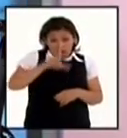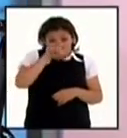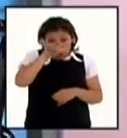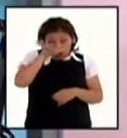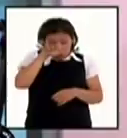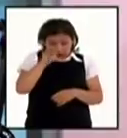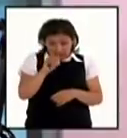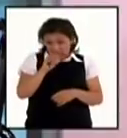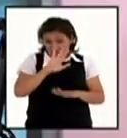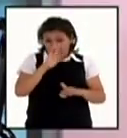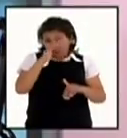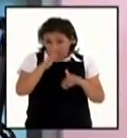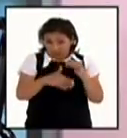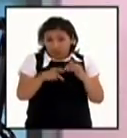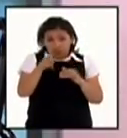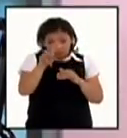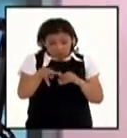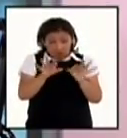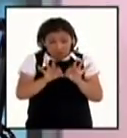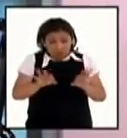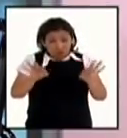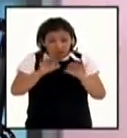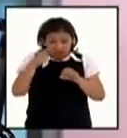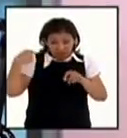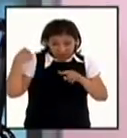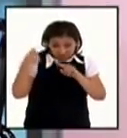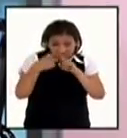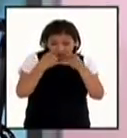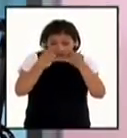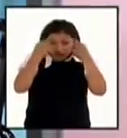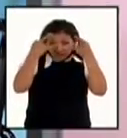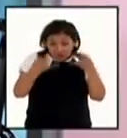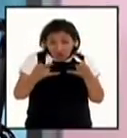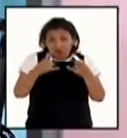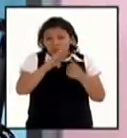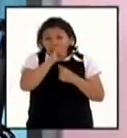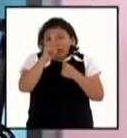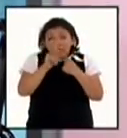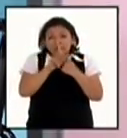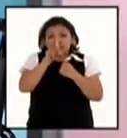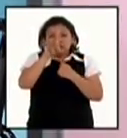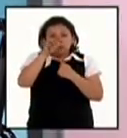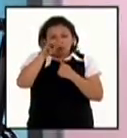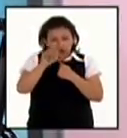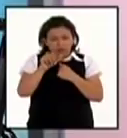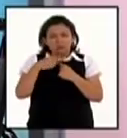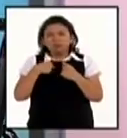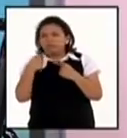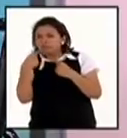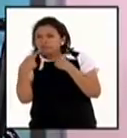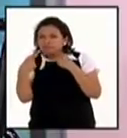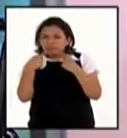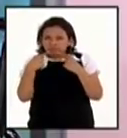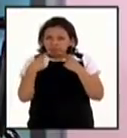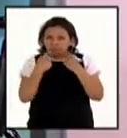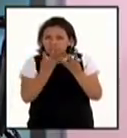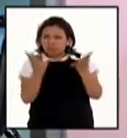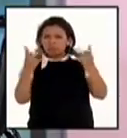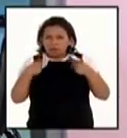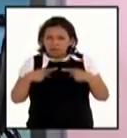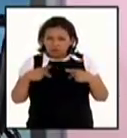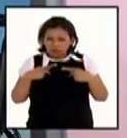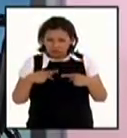historia, fundamental en un país democrático, reflexionamos con un par de integrantes del Foro Cívico México Laico,